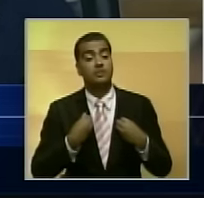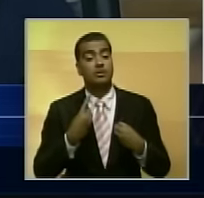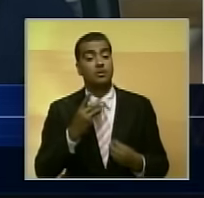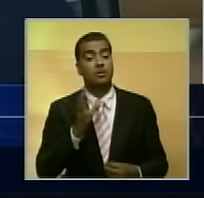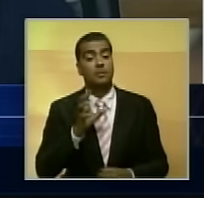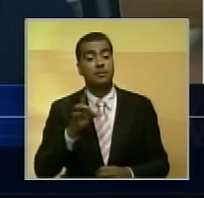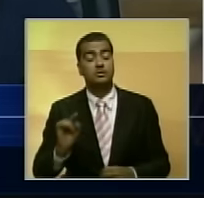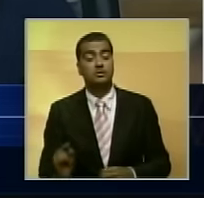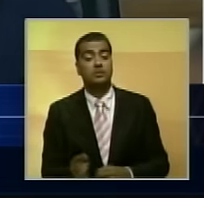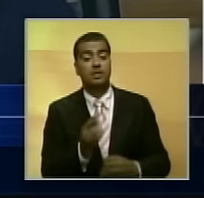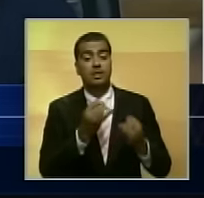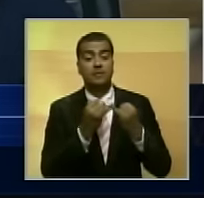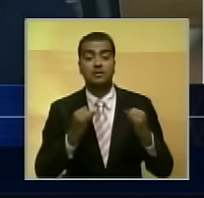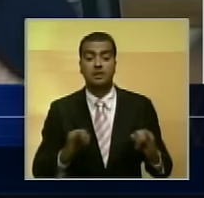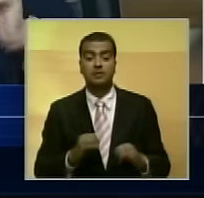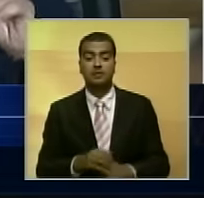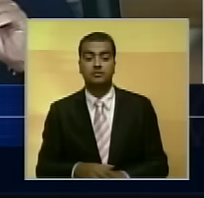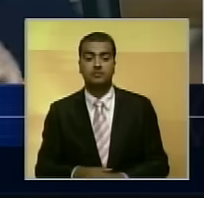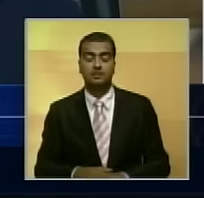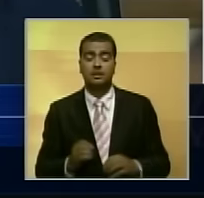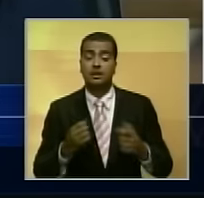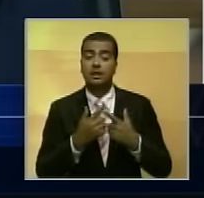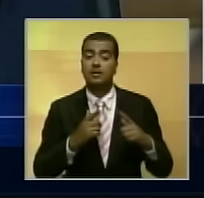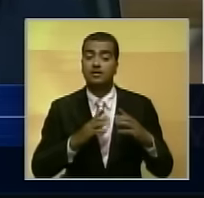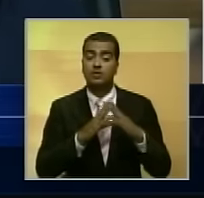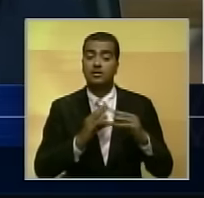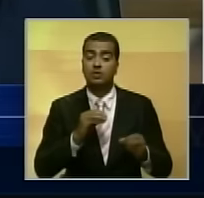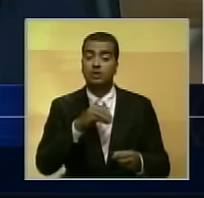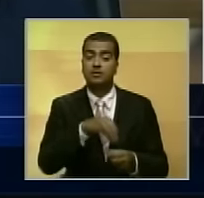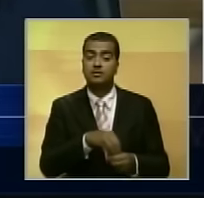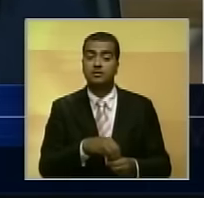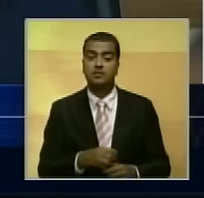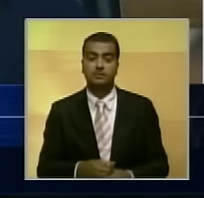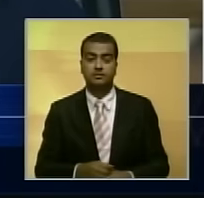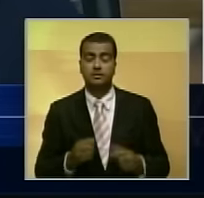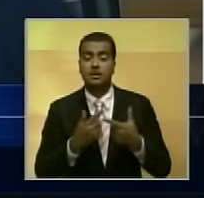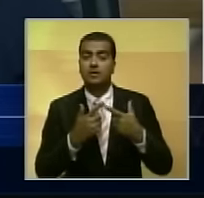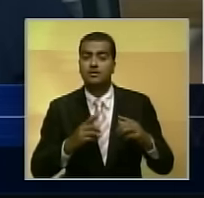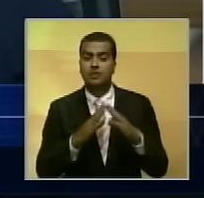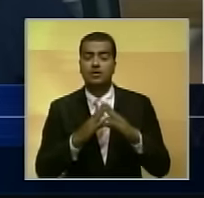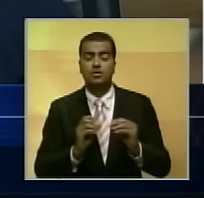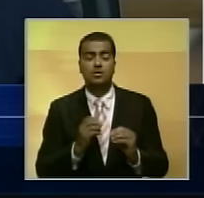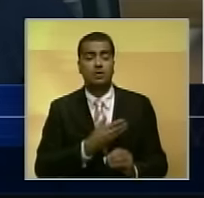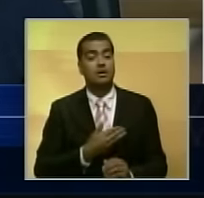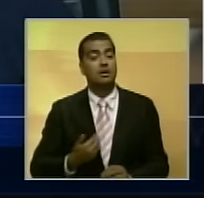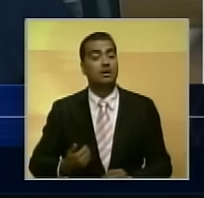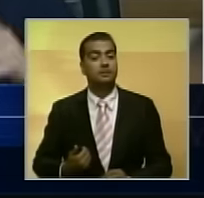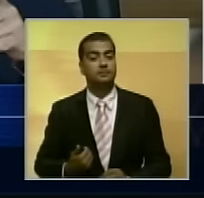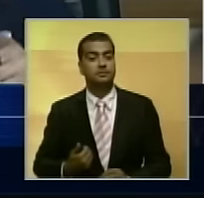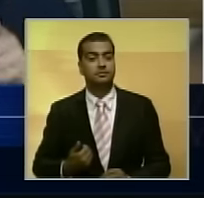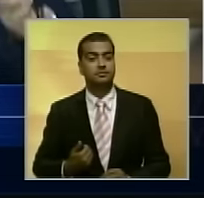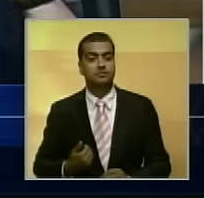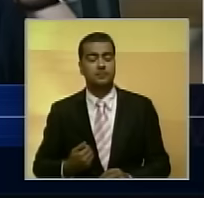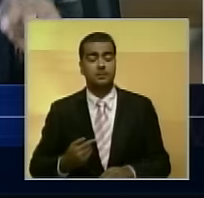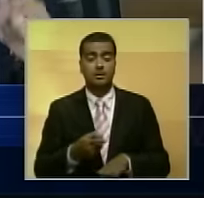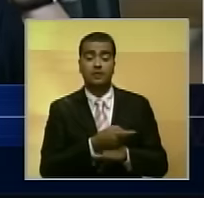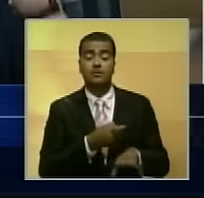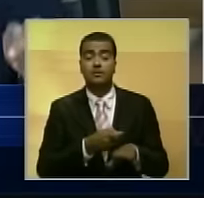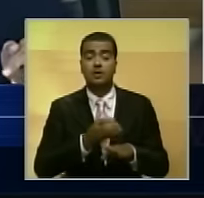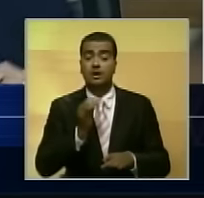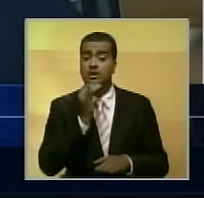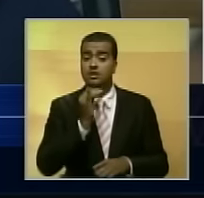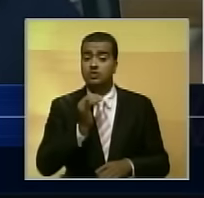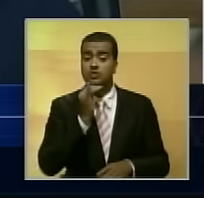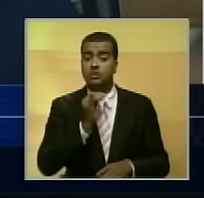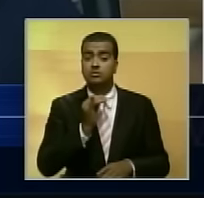país soberano, independiente, libre de todo injerencismo, libre de toda pretensión que busca dar instrucciones